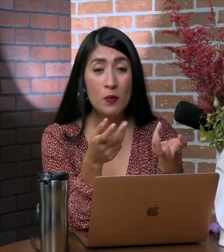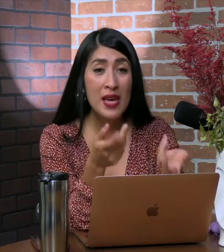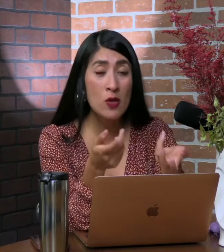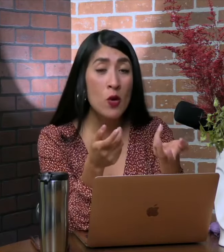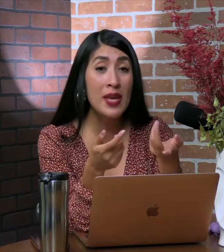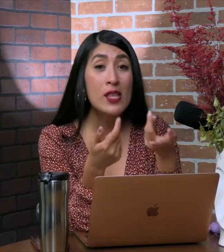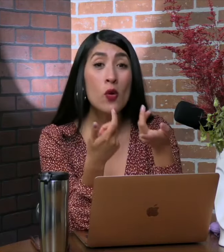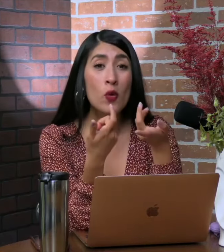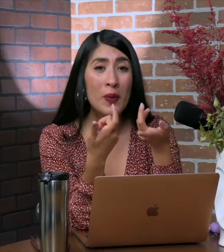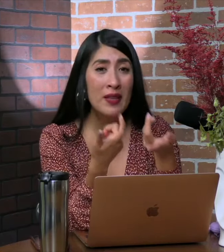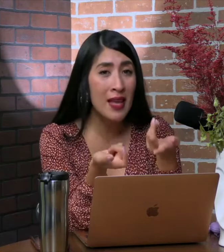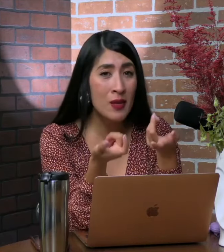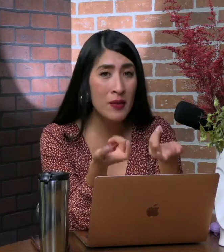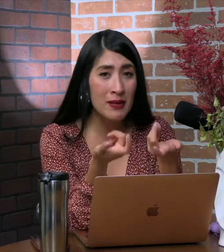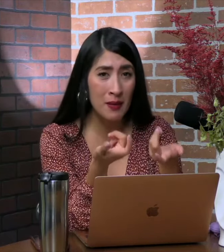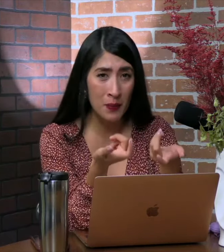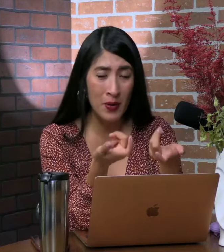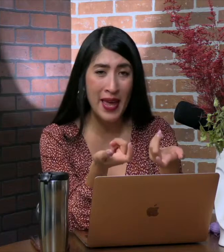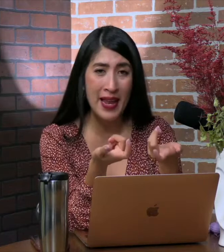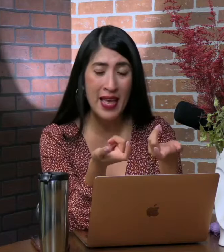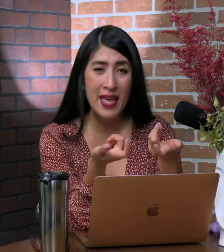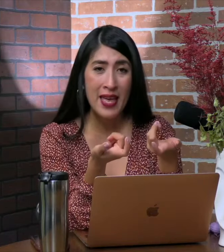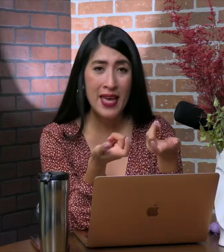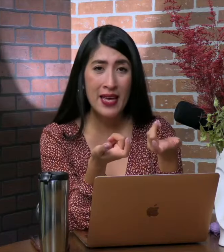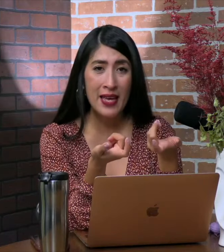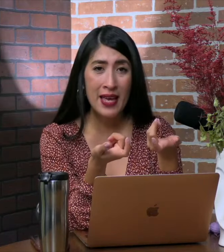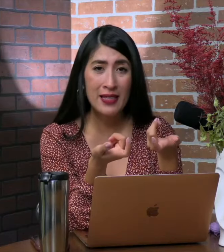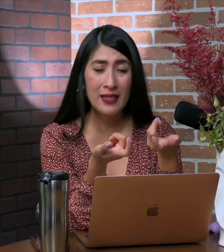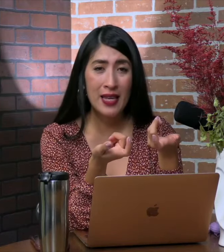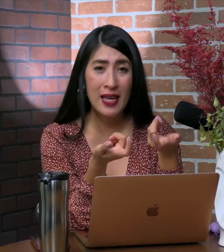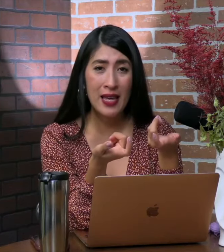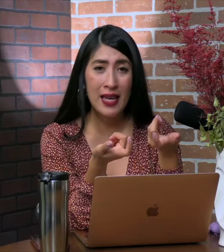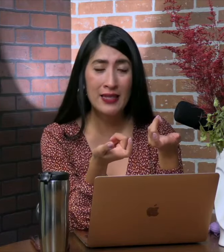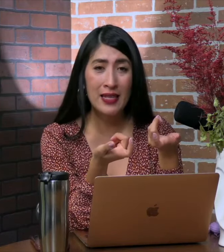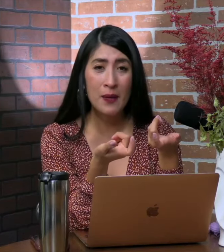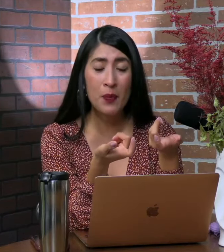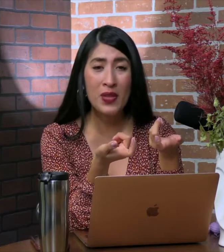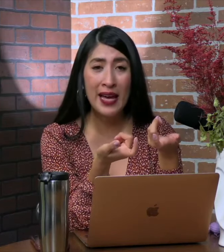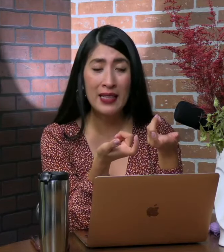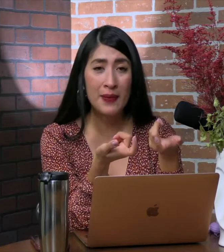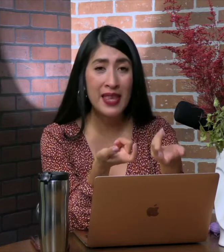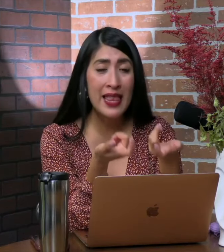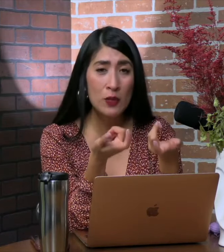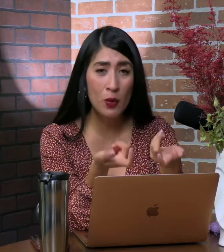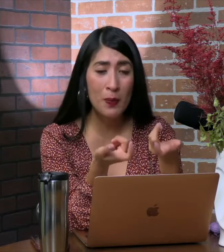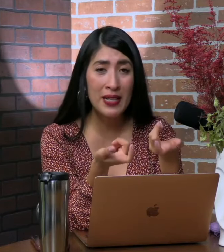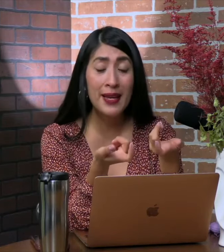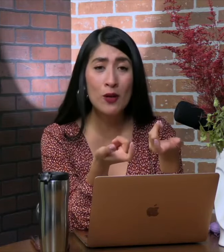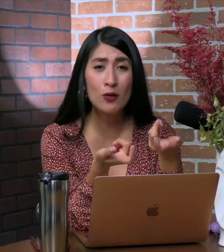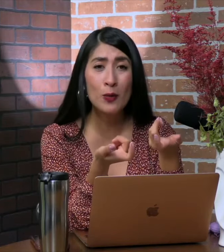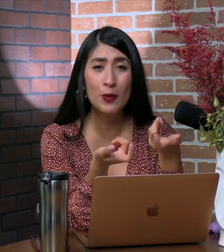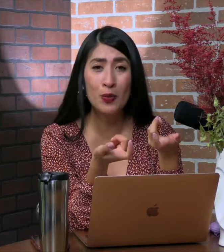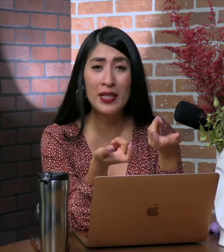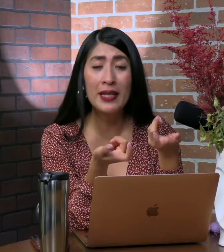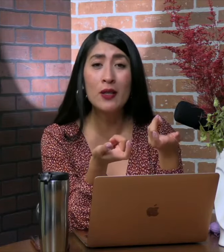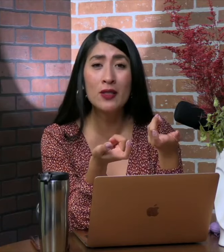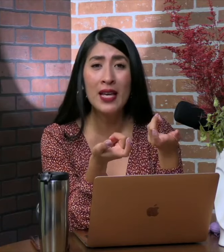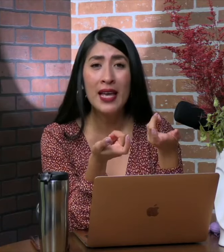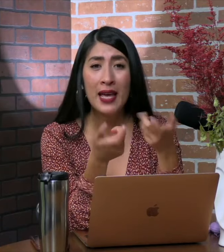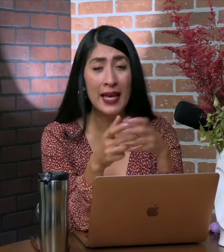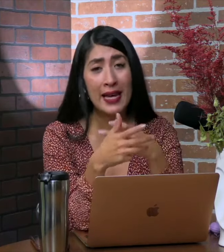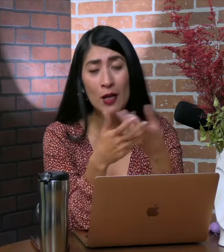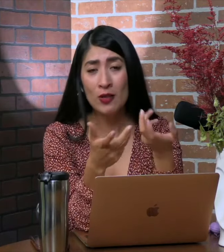estemos viendo y documentando en tiempo real eh este este tipo de actividades por parte de los grupos